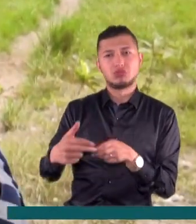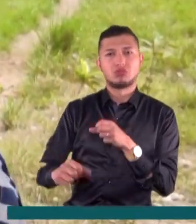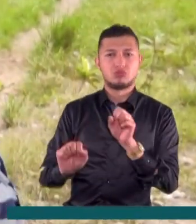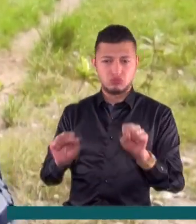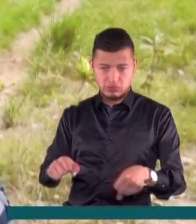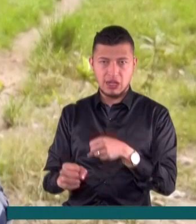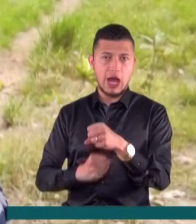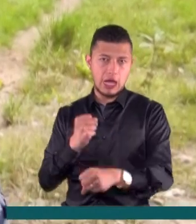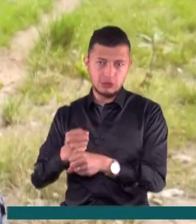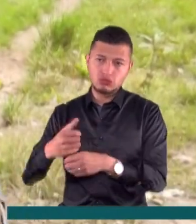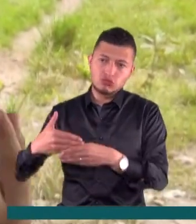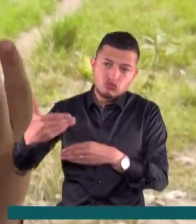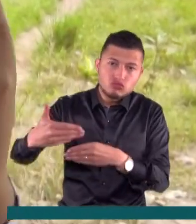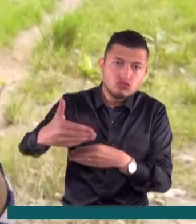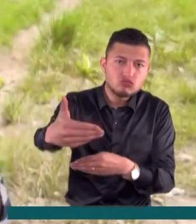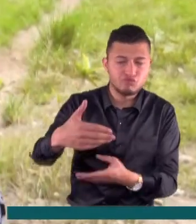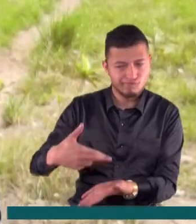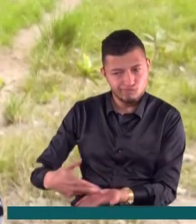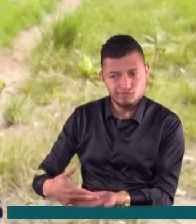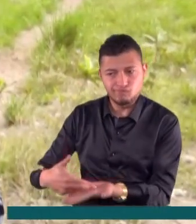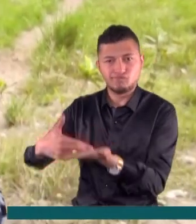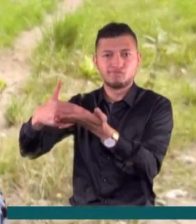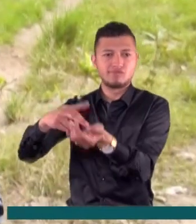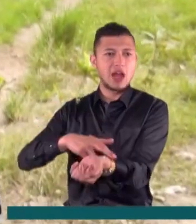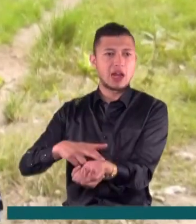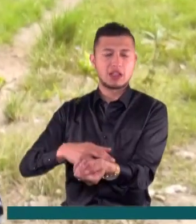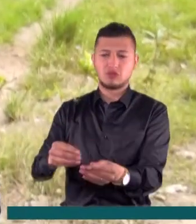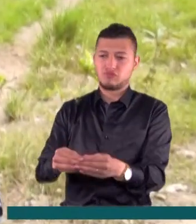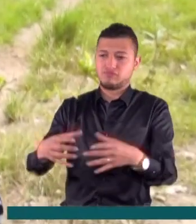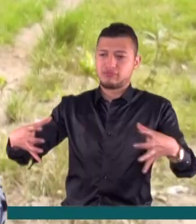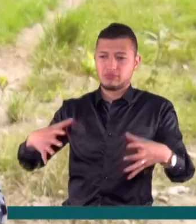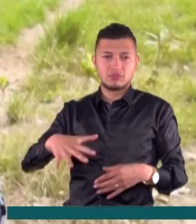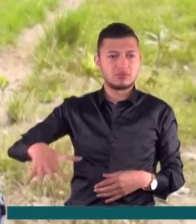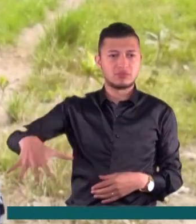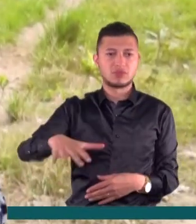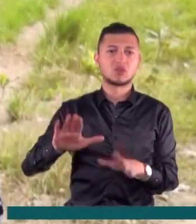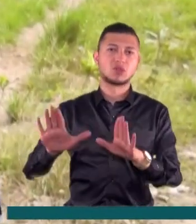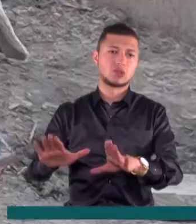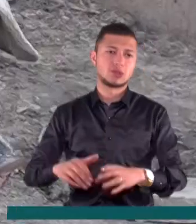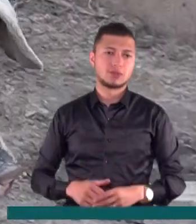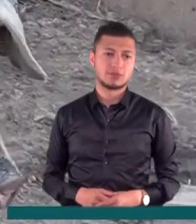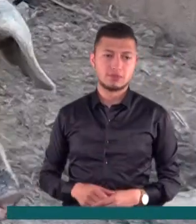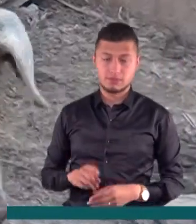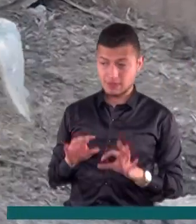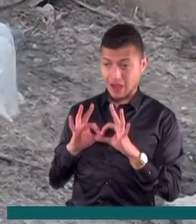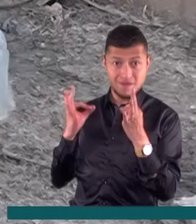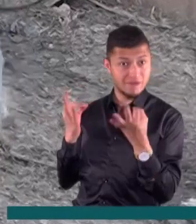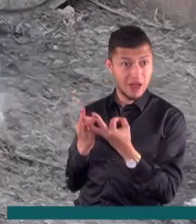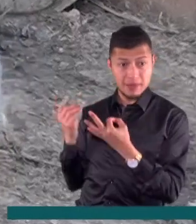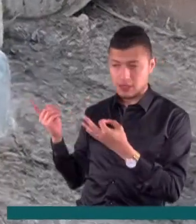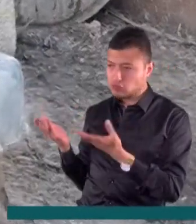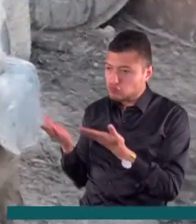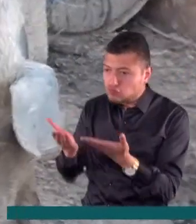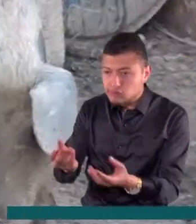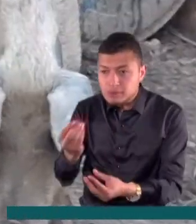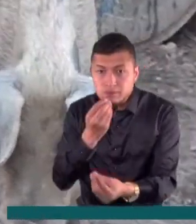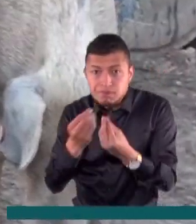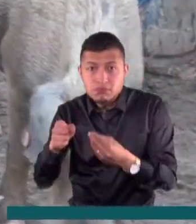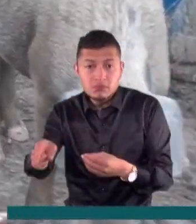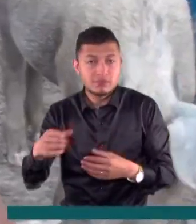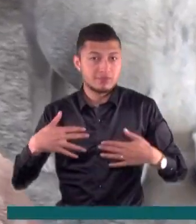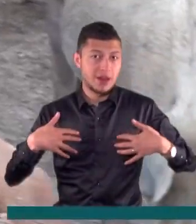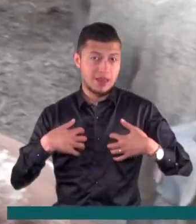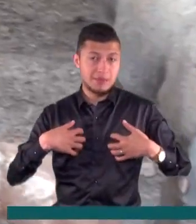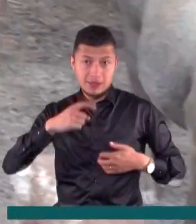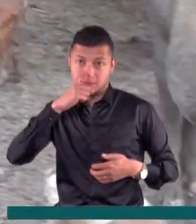podamos volver a retomar esta raza propia de la región. Para esta familia la alimentación de estos animales